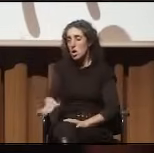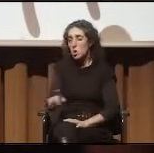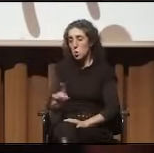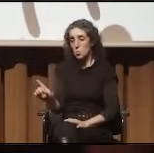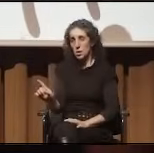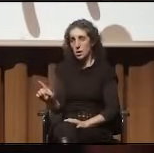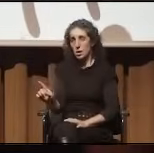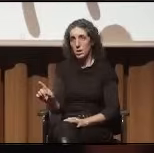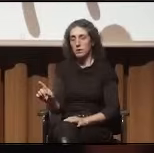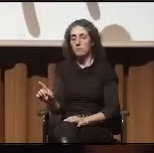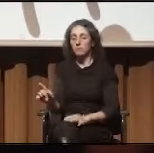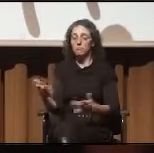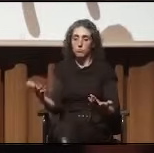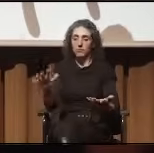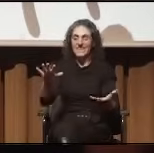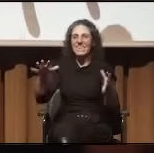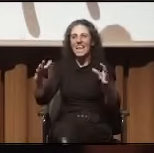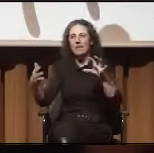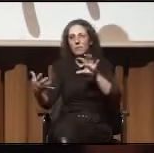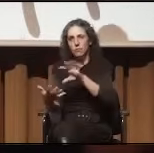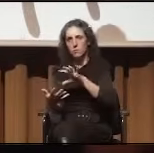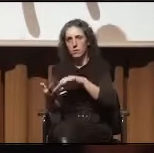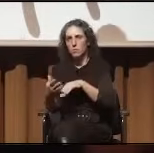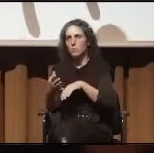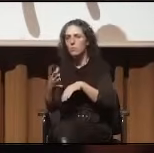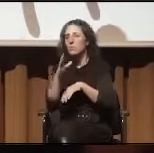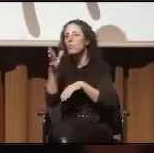se transforma por un accidente